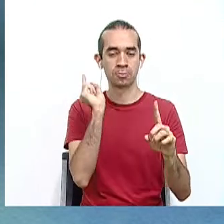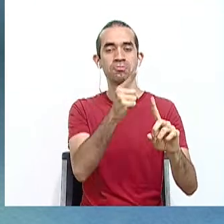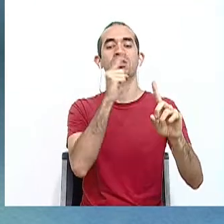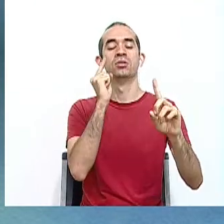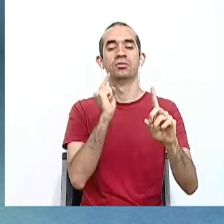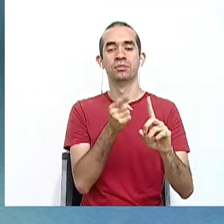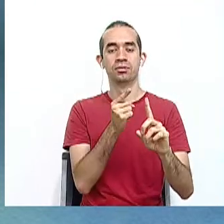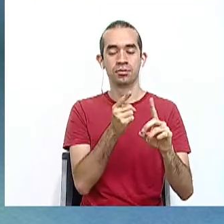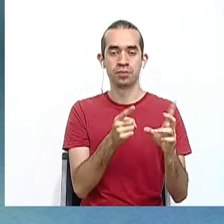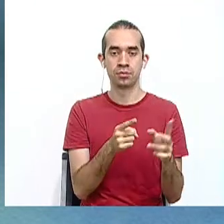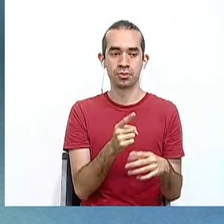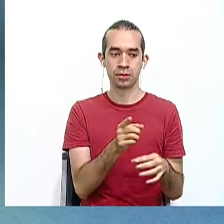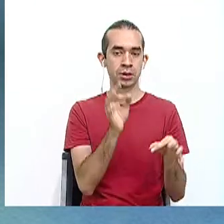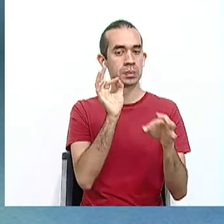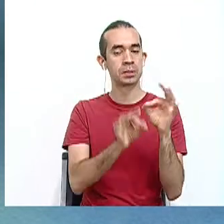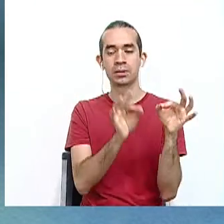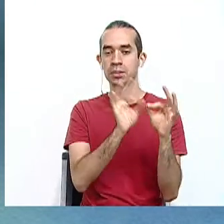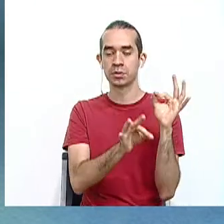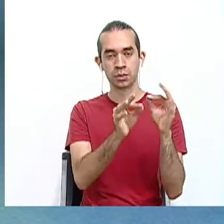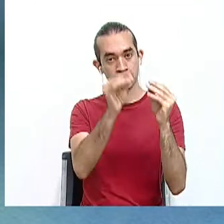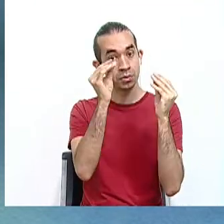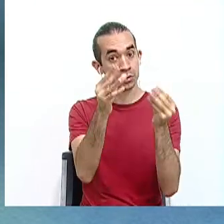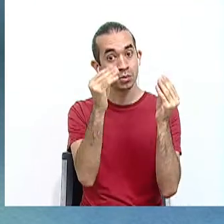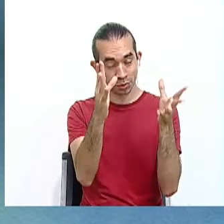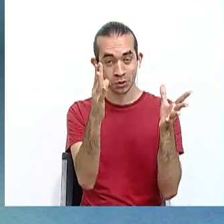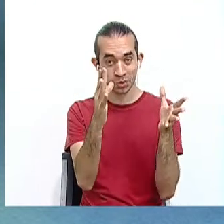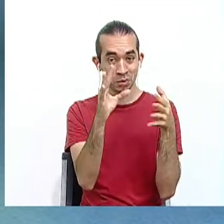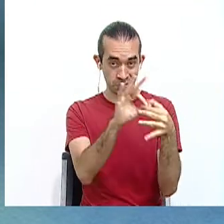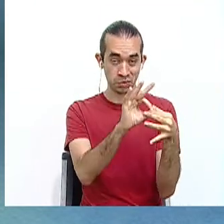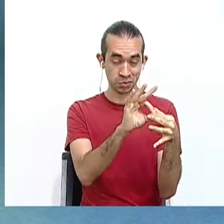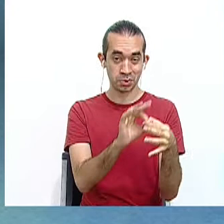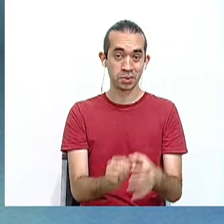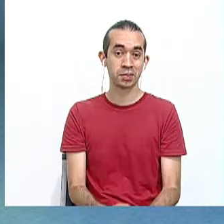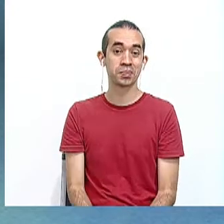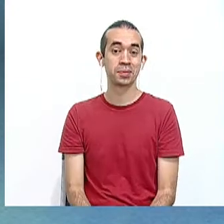posible, simplemente presentar una información referencial.